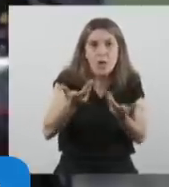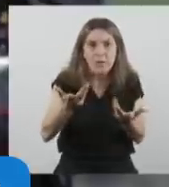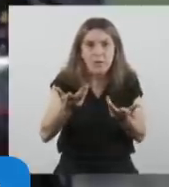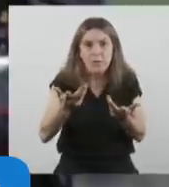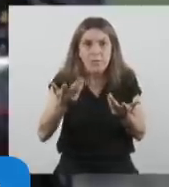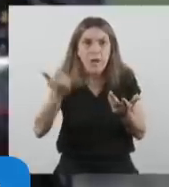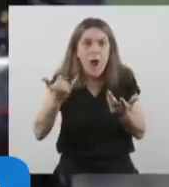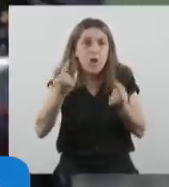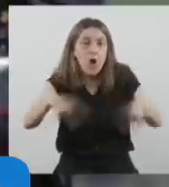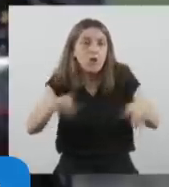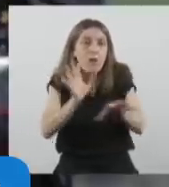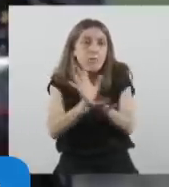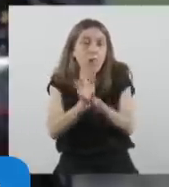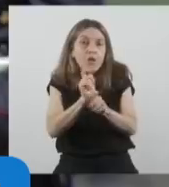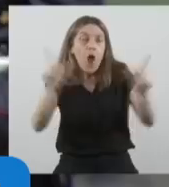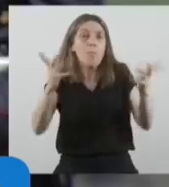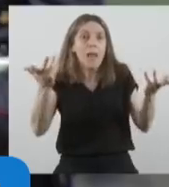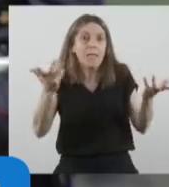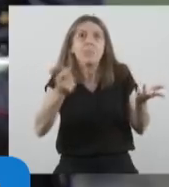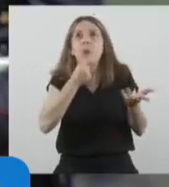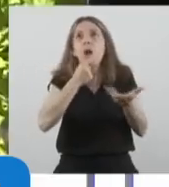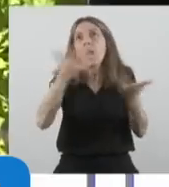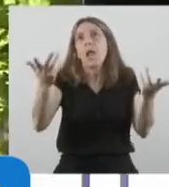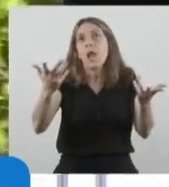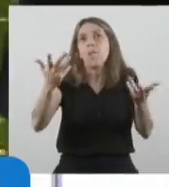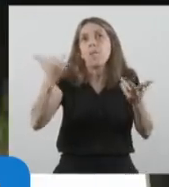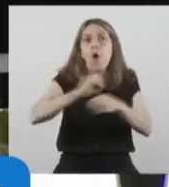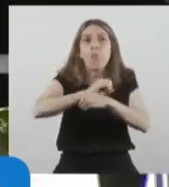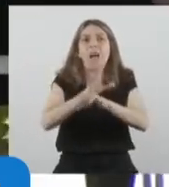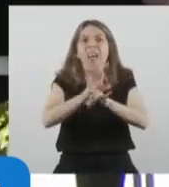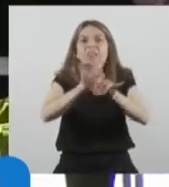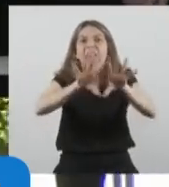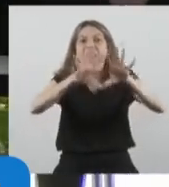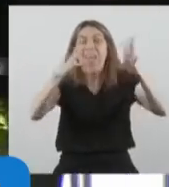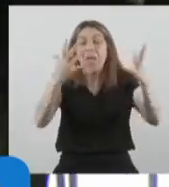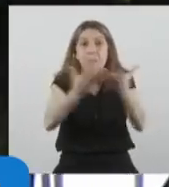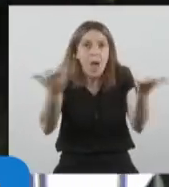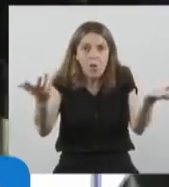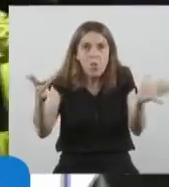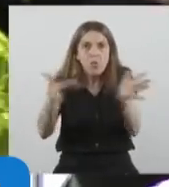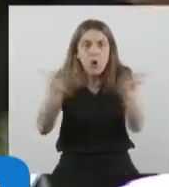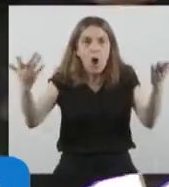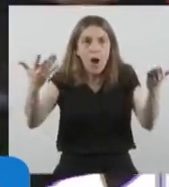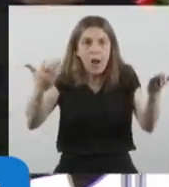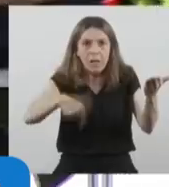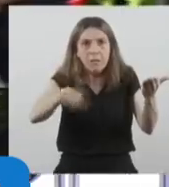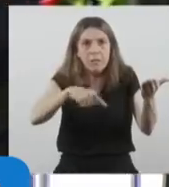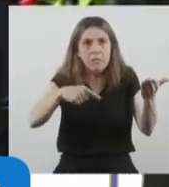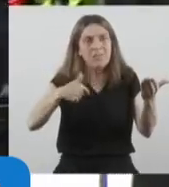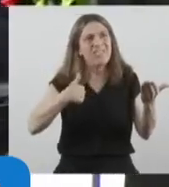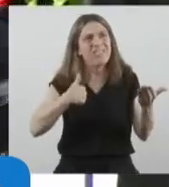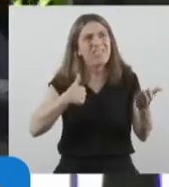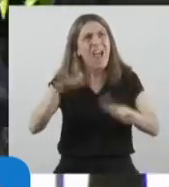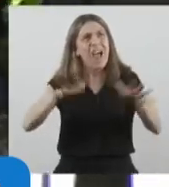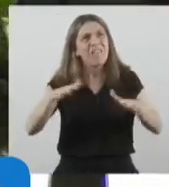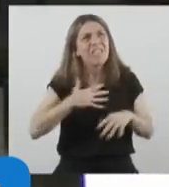hechos inesperados como el tener que enfrentar una pandemia y cuando ese sentimos